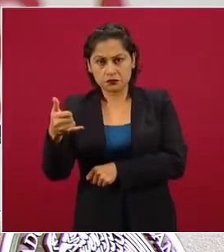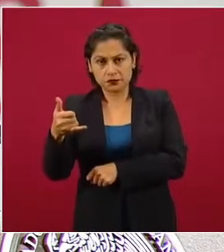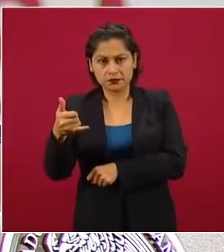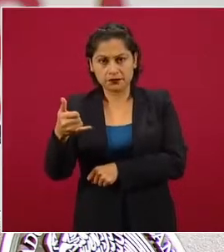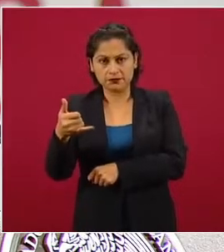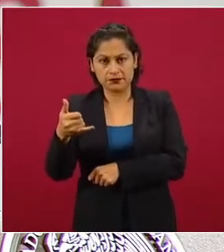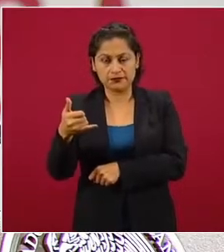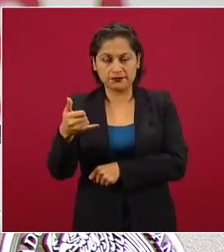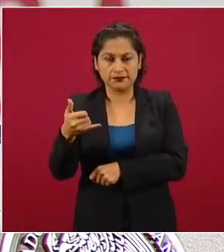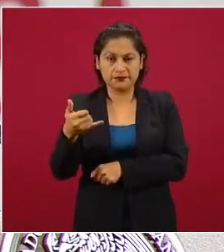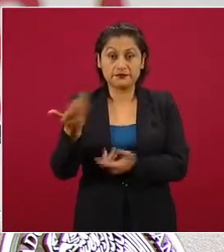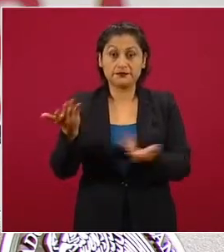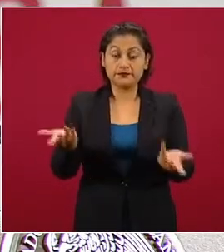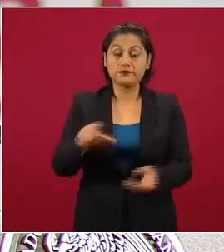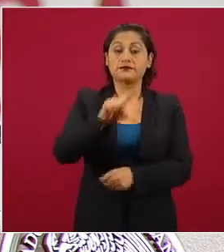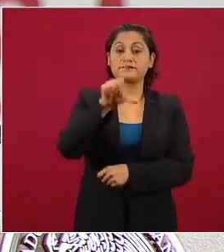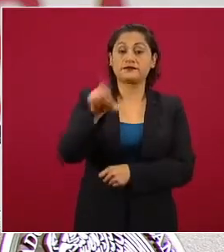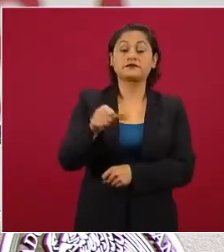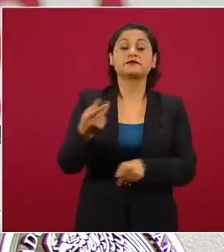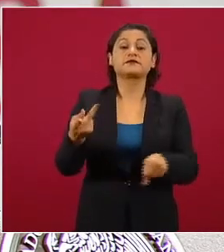¿Qué sucedió?